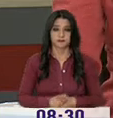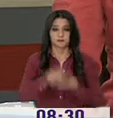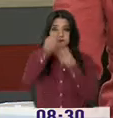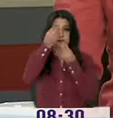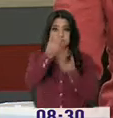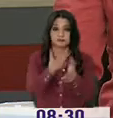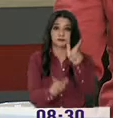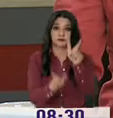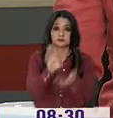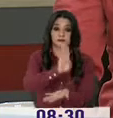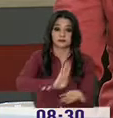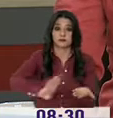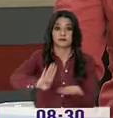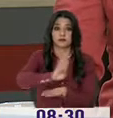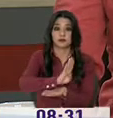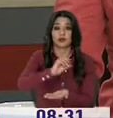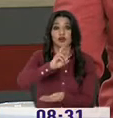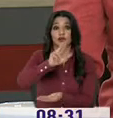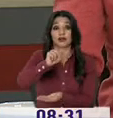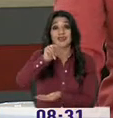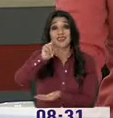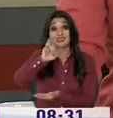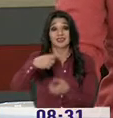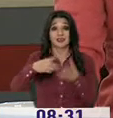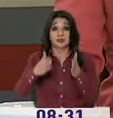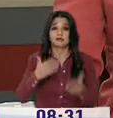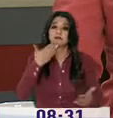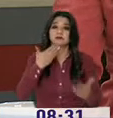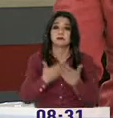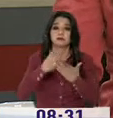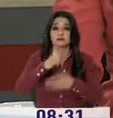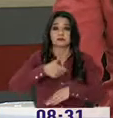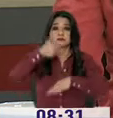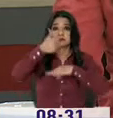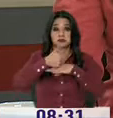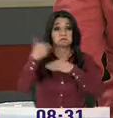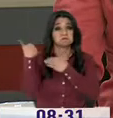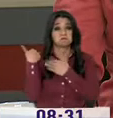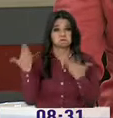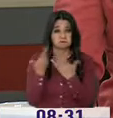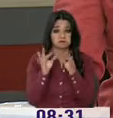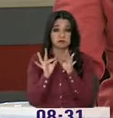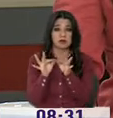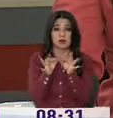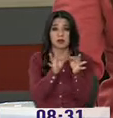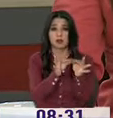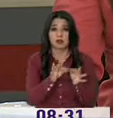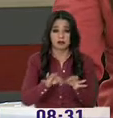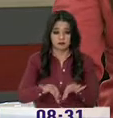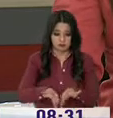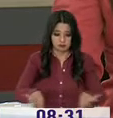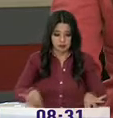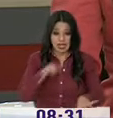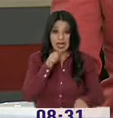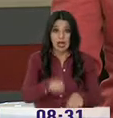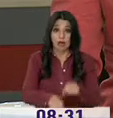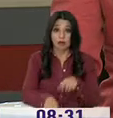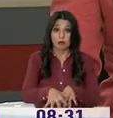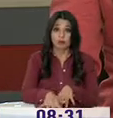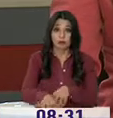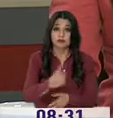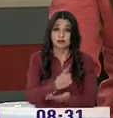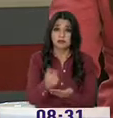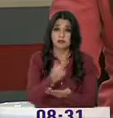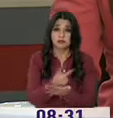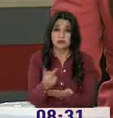contamos que los moradores del barrio Oriente Quiteño, al sur de la ciudad, agradecen a las autoridades competentes la reparación de una fuga de agua que por varias